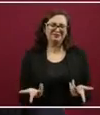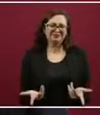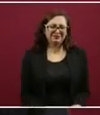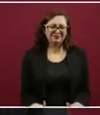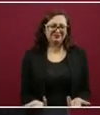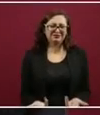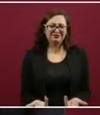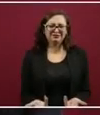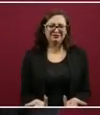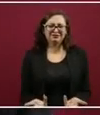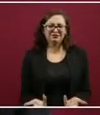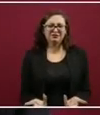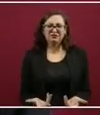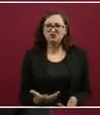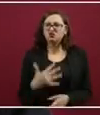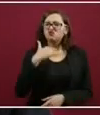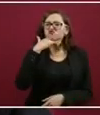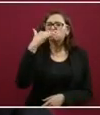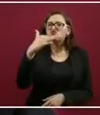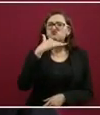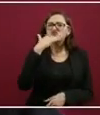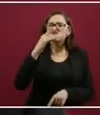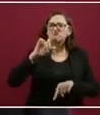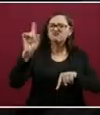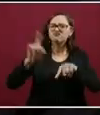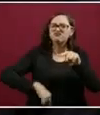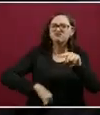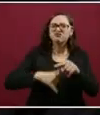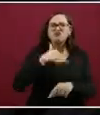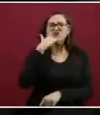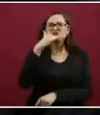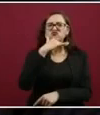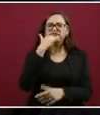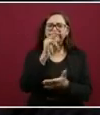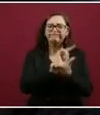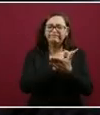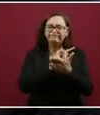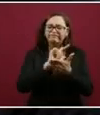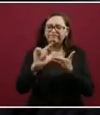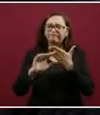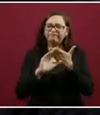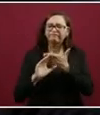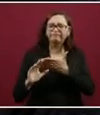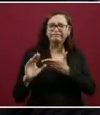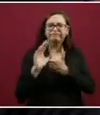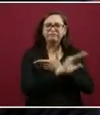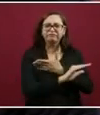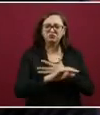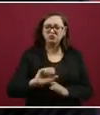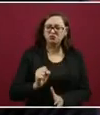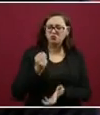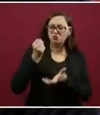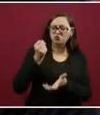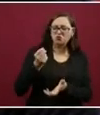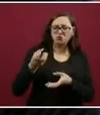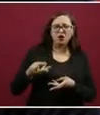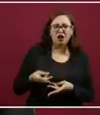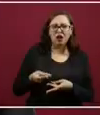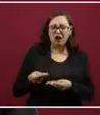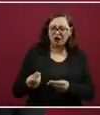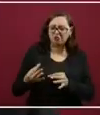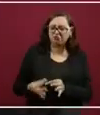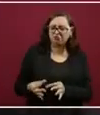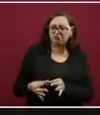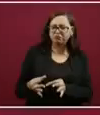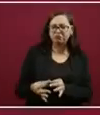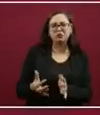si se acaba con la corrupción, si hay austeridad, va